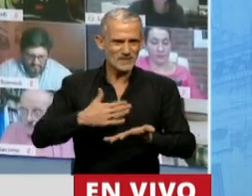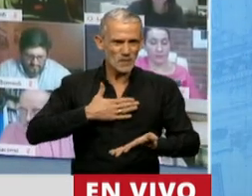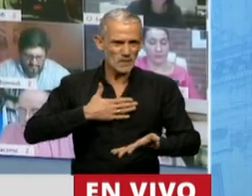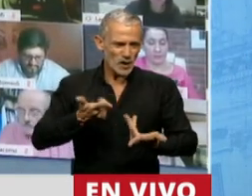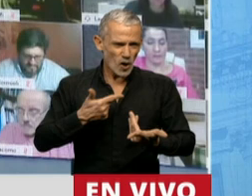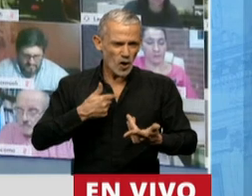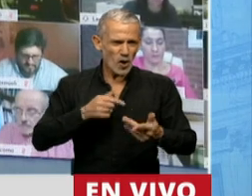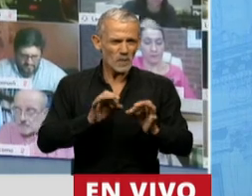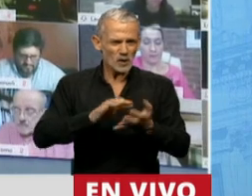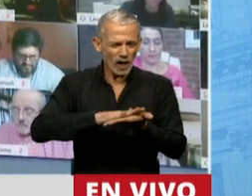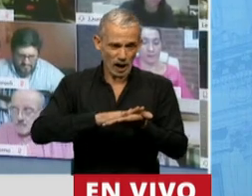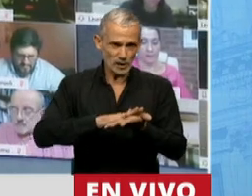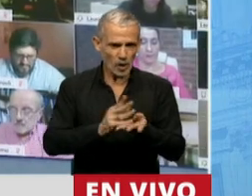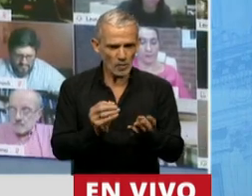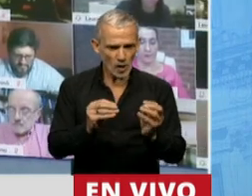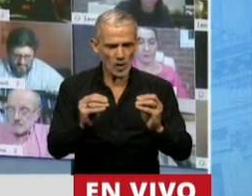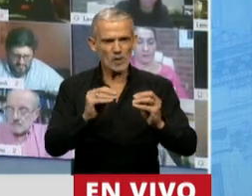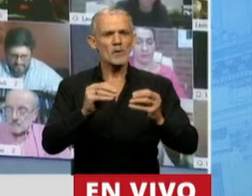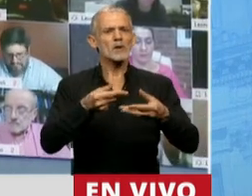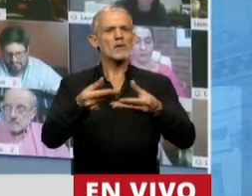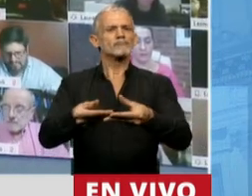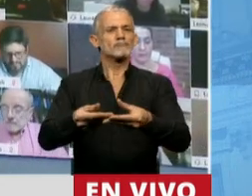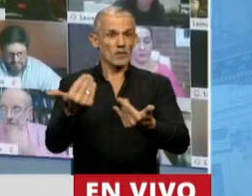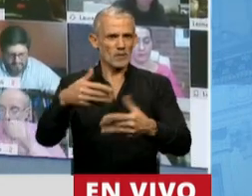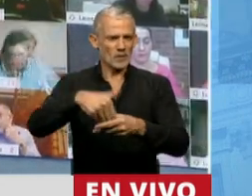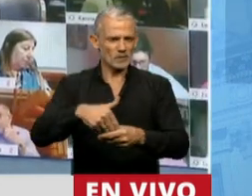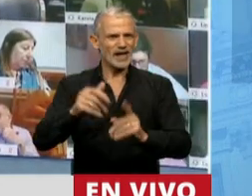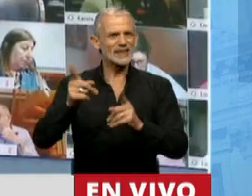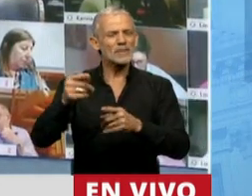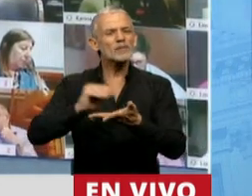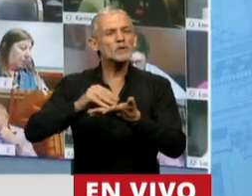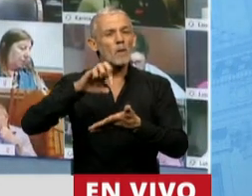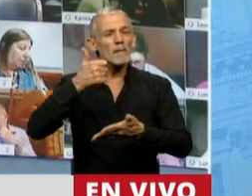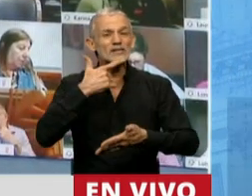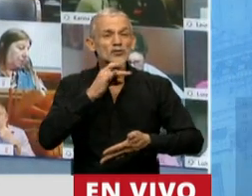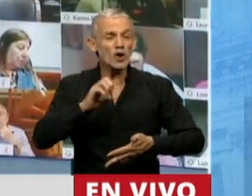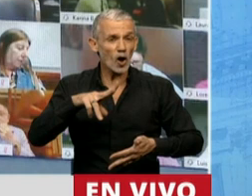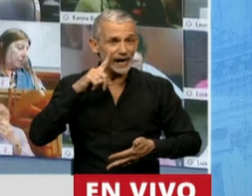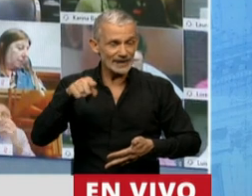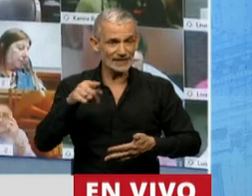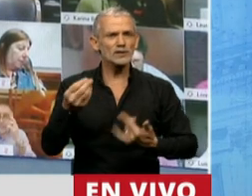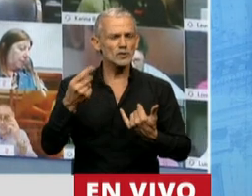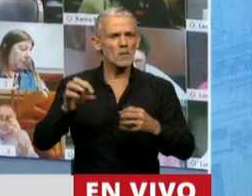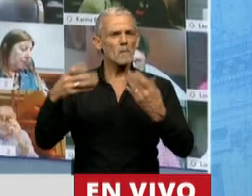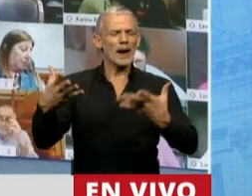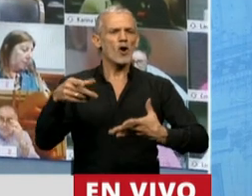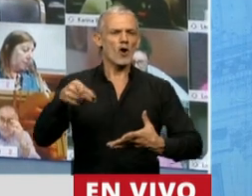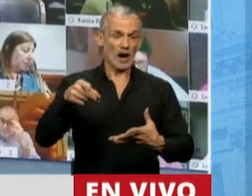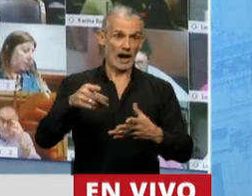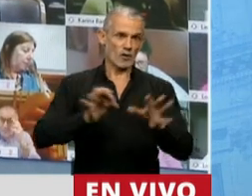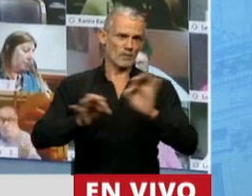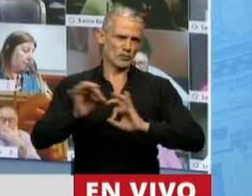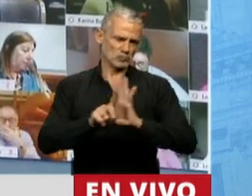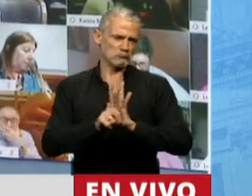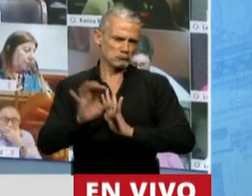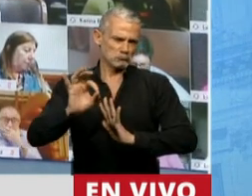proyecto este que se pudiera votar e incluso el diputado pastori que en verdad Hizo unos aportes que han mejorado